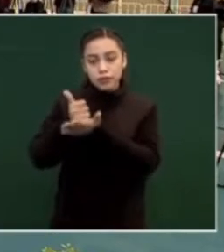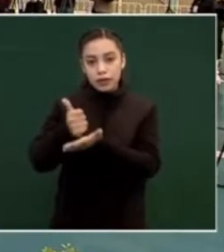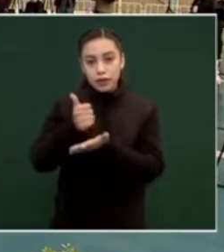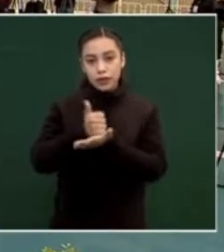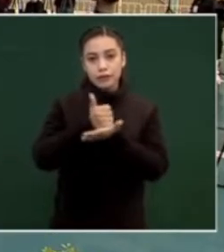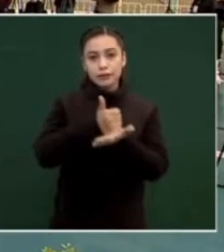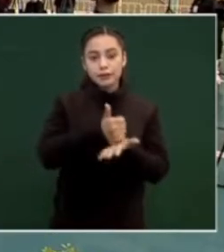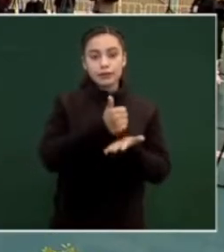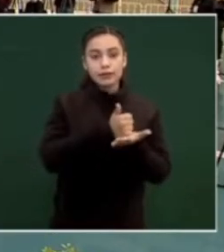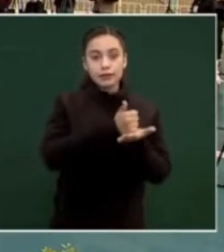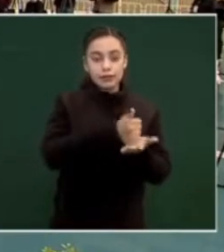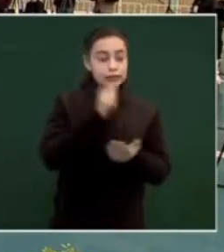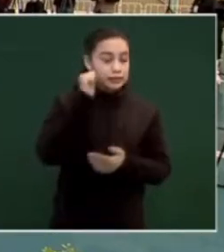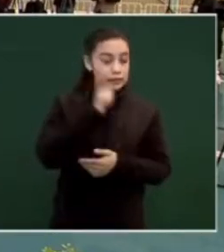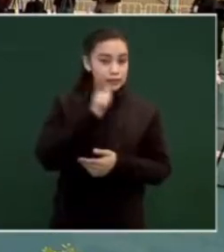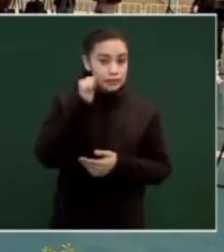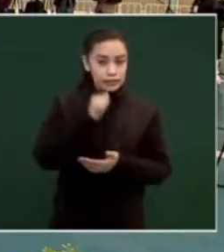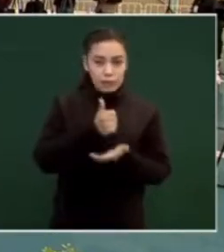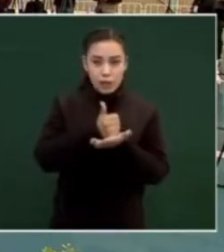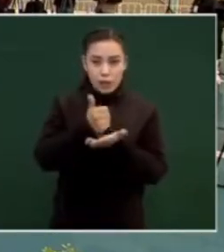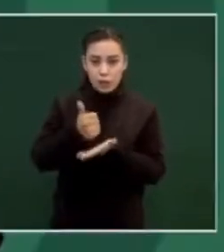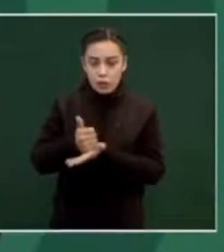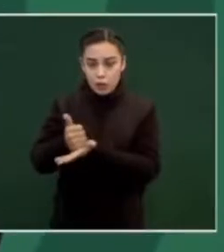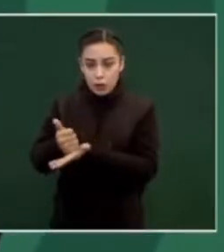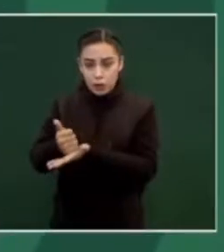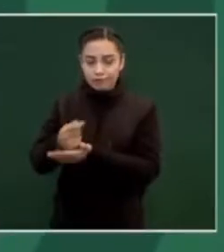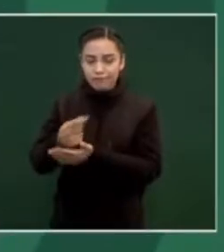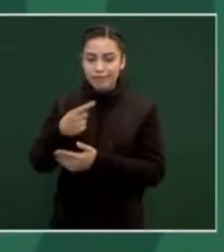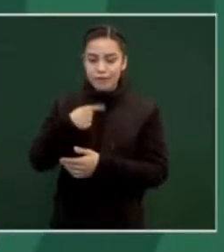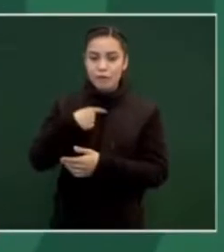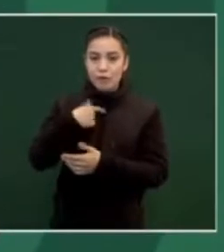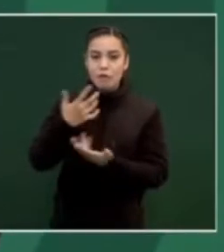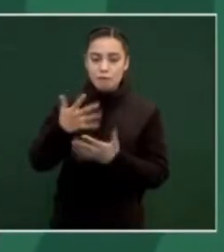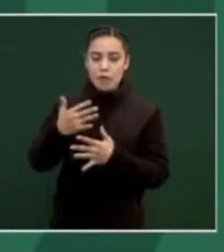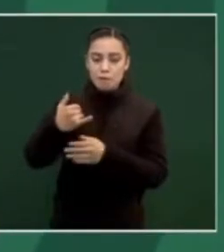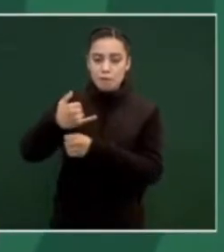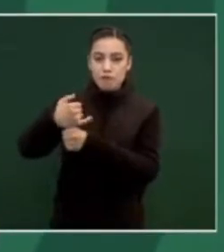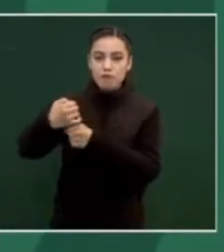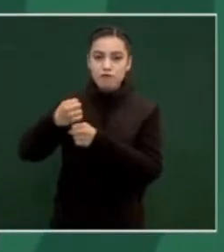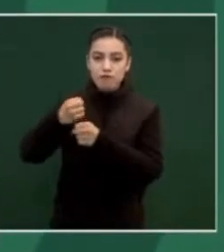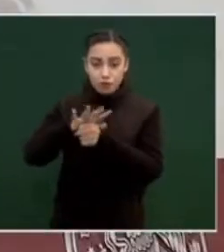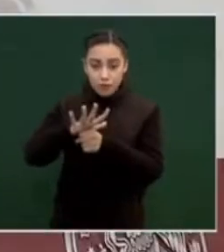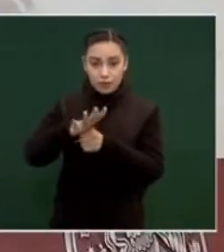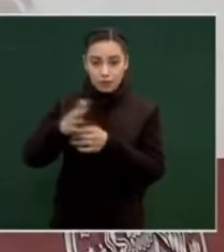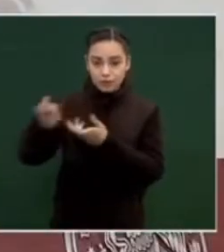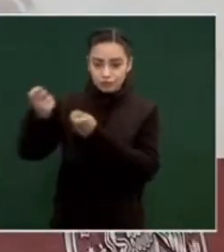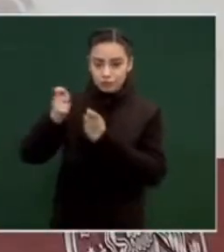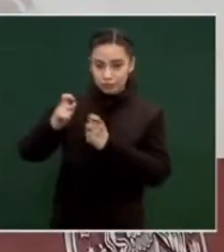ya me llegó información sobre cuánto gana lo es